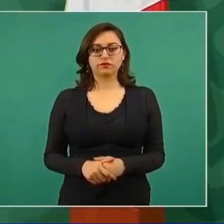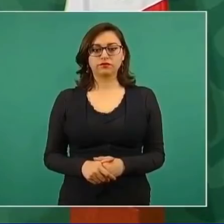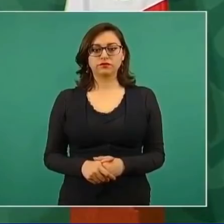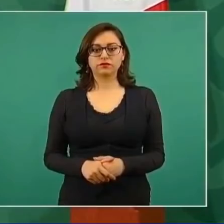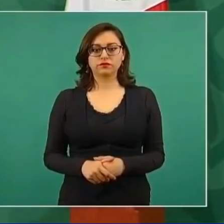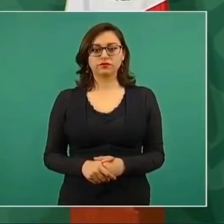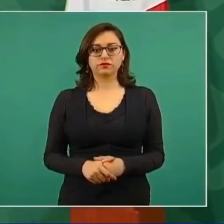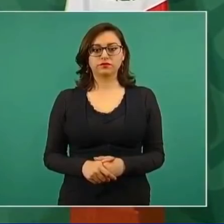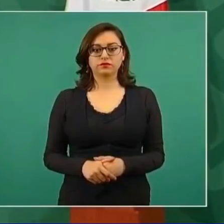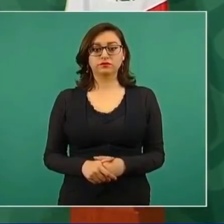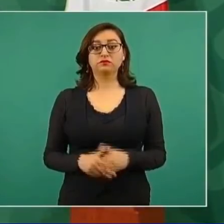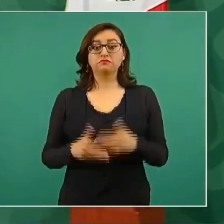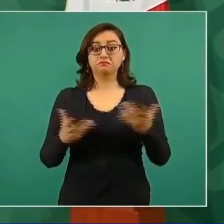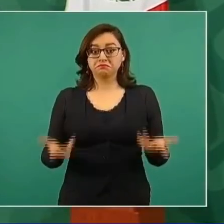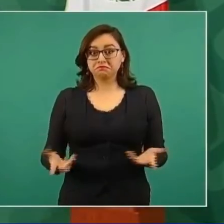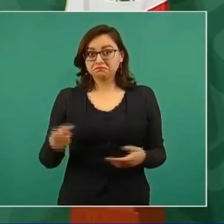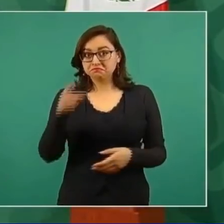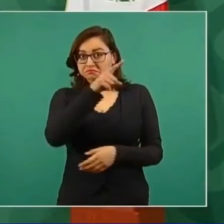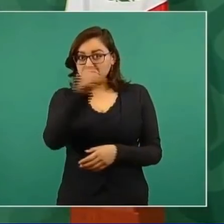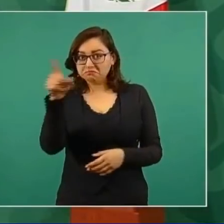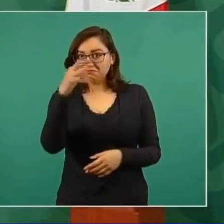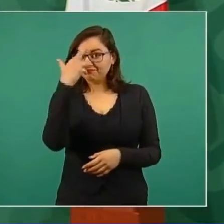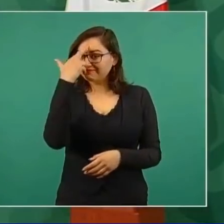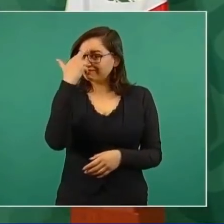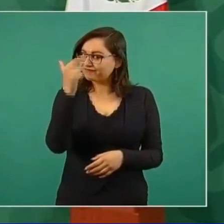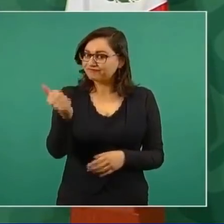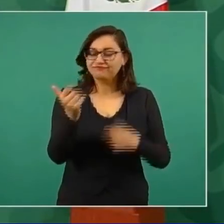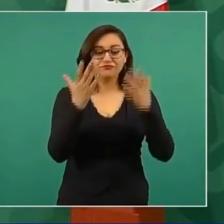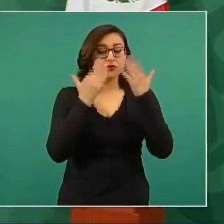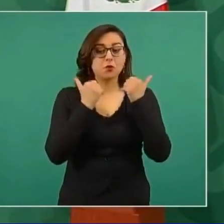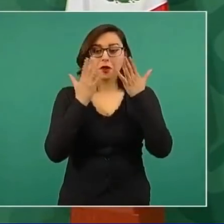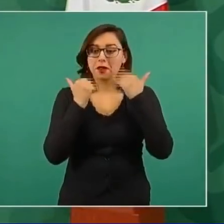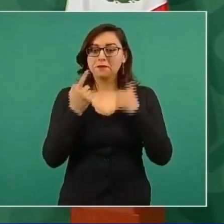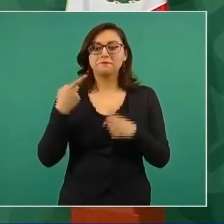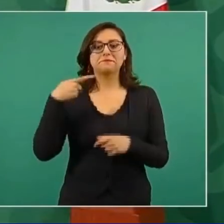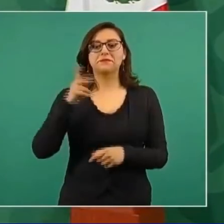que no tienen la razón. No,